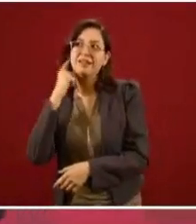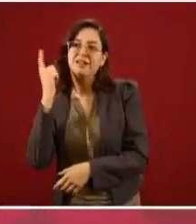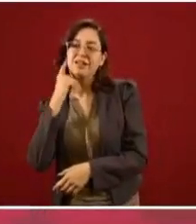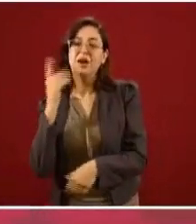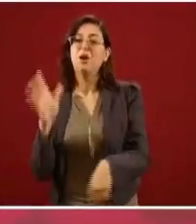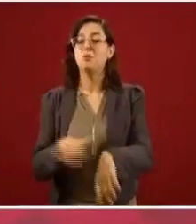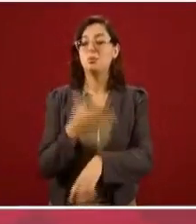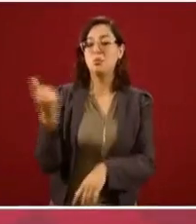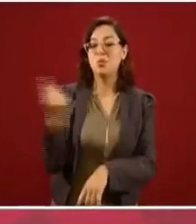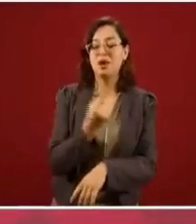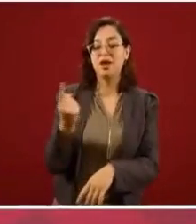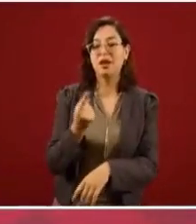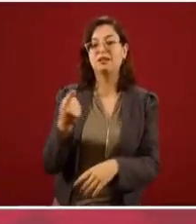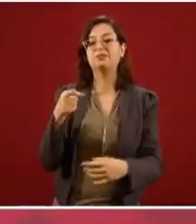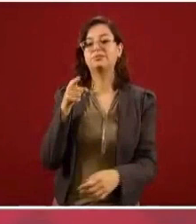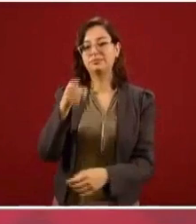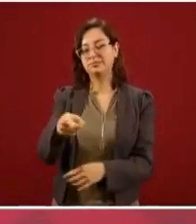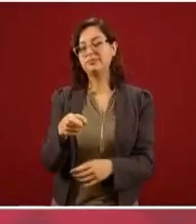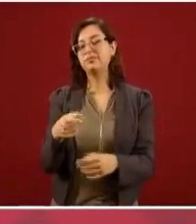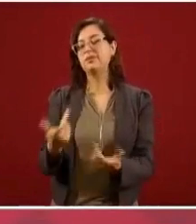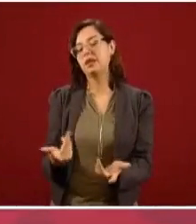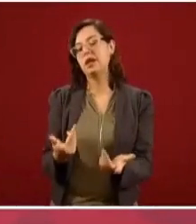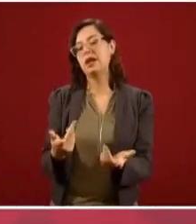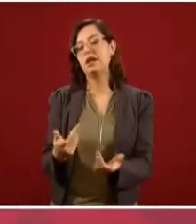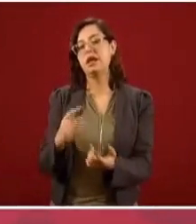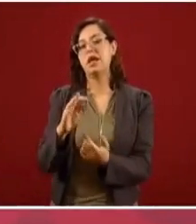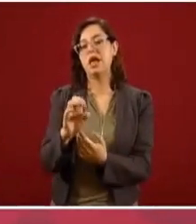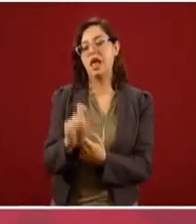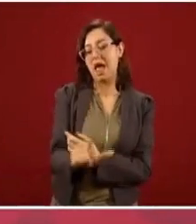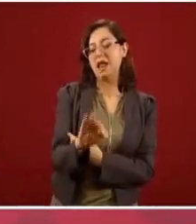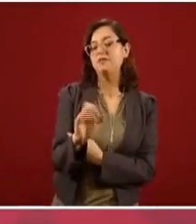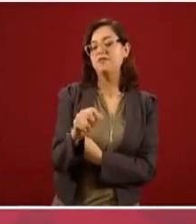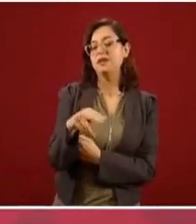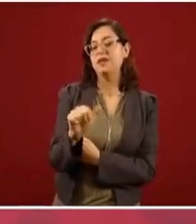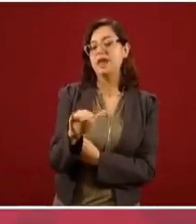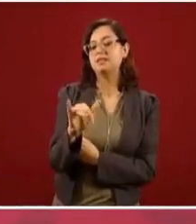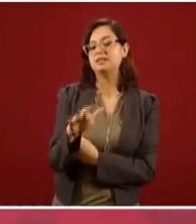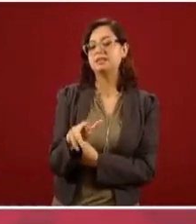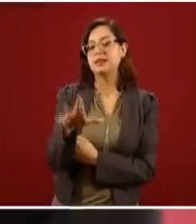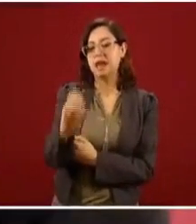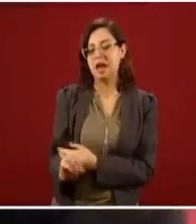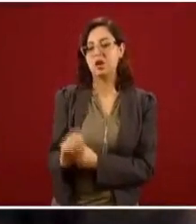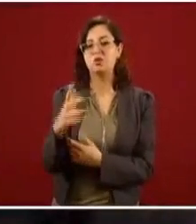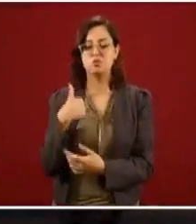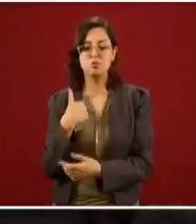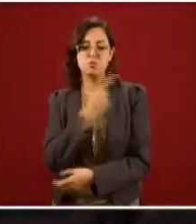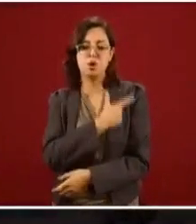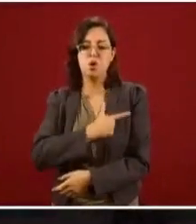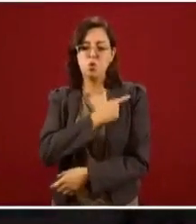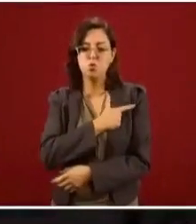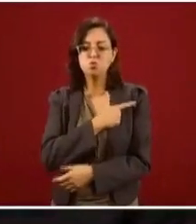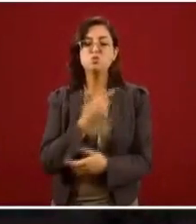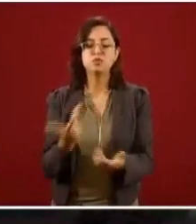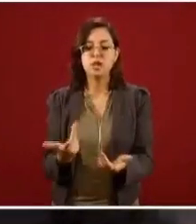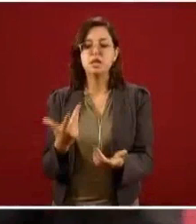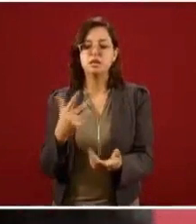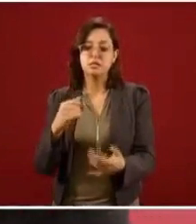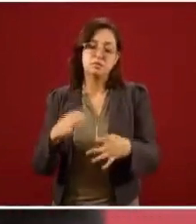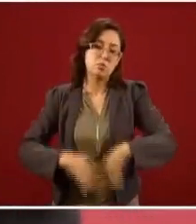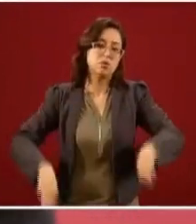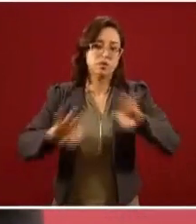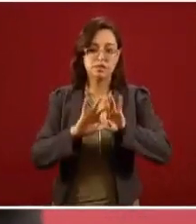viendo el financiero, que lo veo diario, porque me importa mucho ver si se aprecia